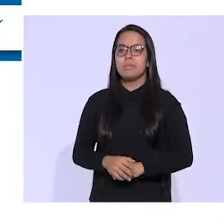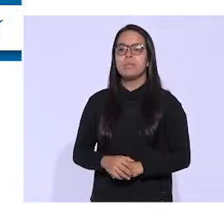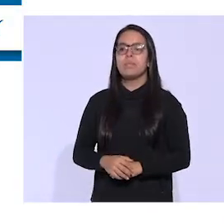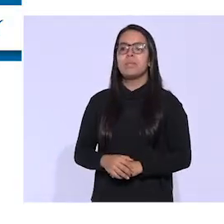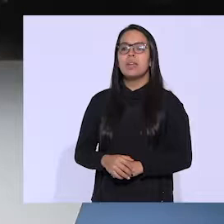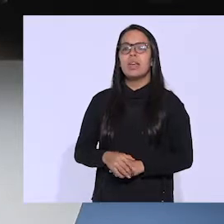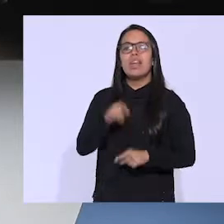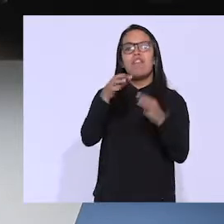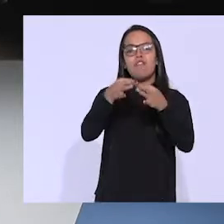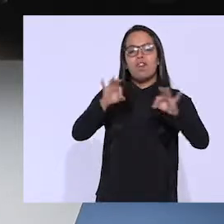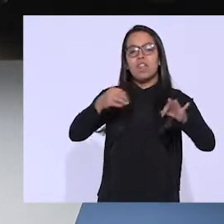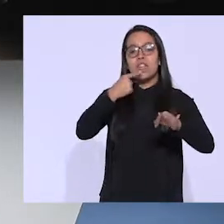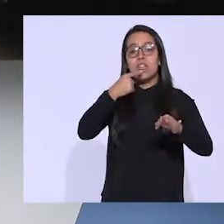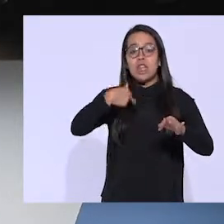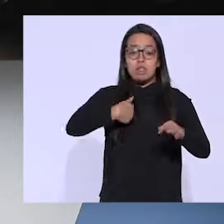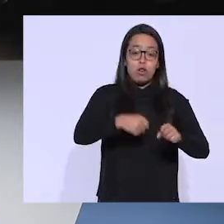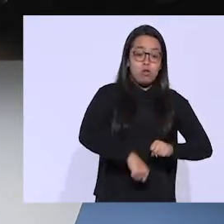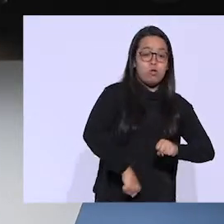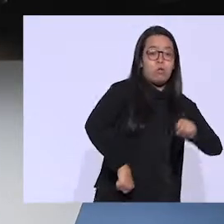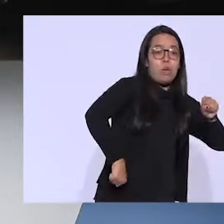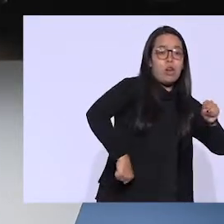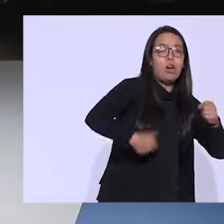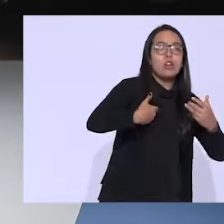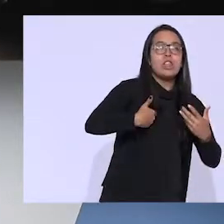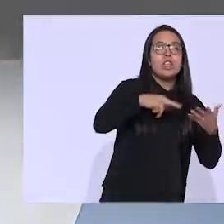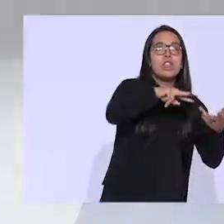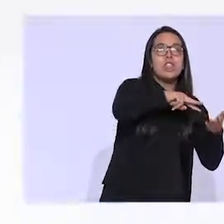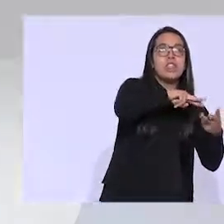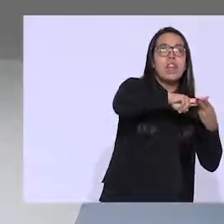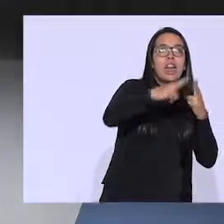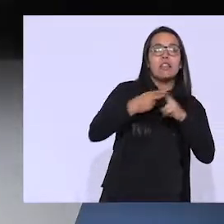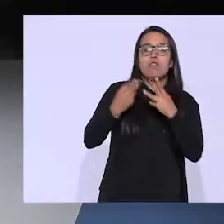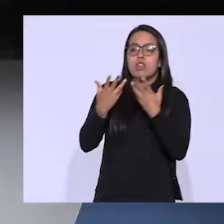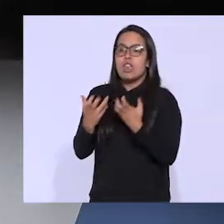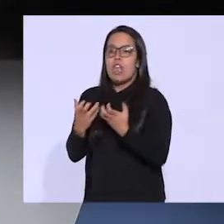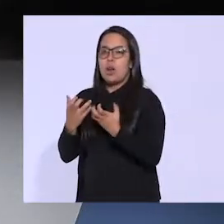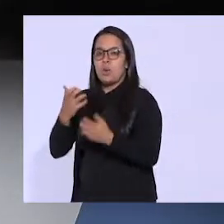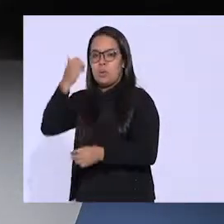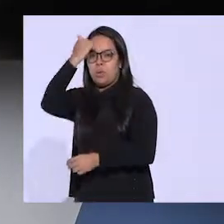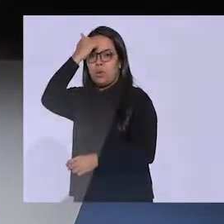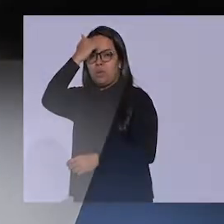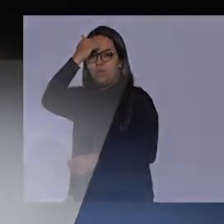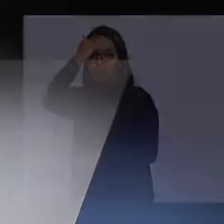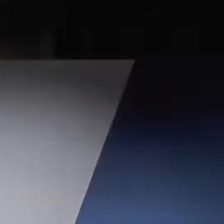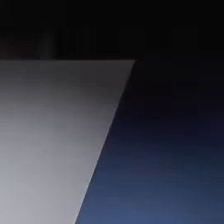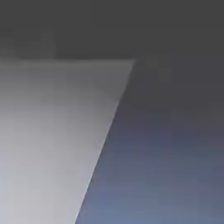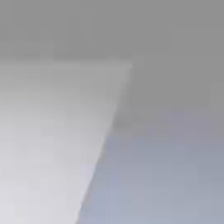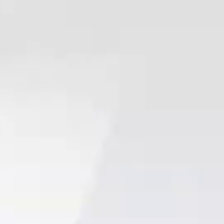gustaría ser maestro. Y ya nos vamos todos con buen sabor de boca. Muchas gracias.